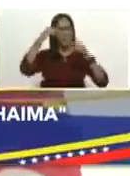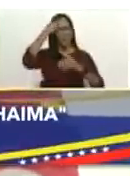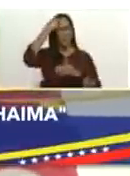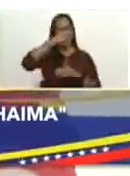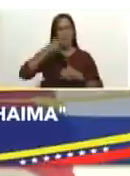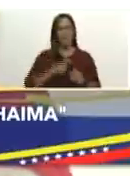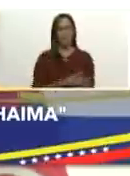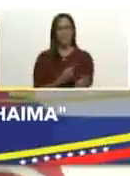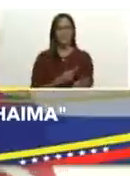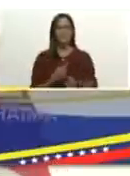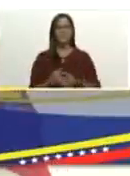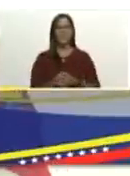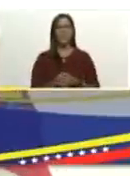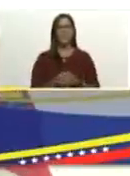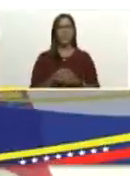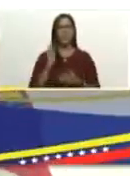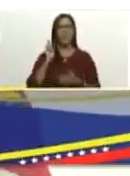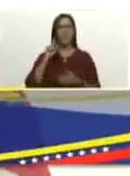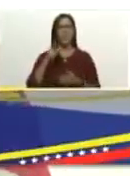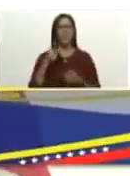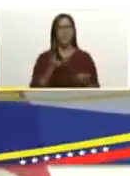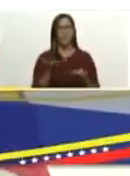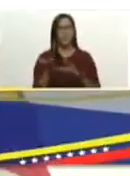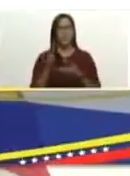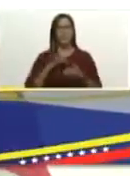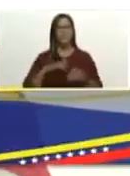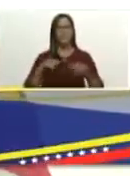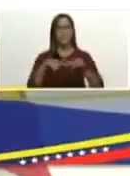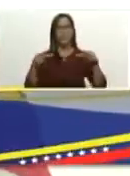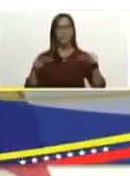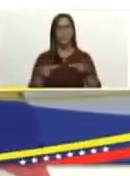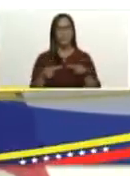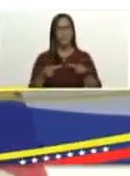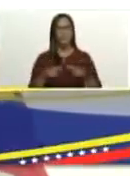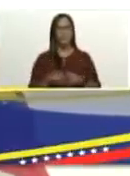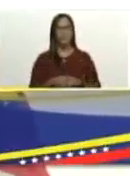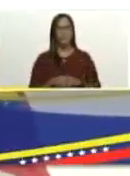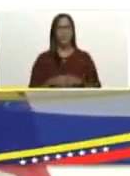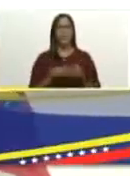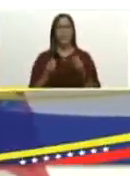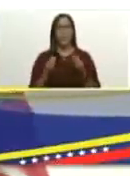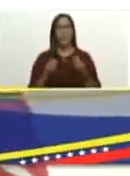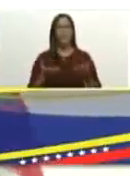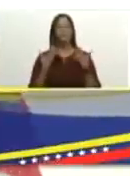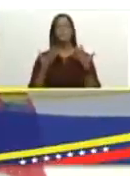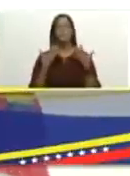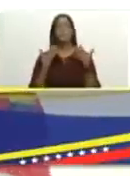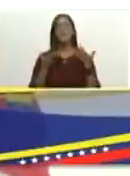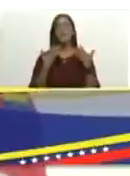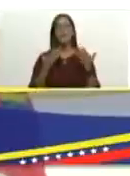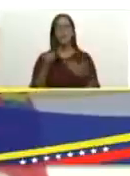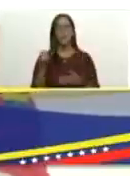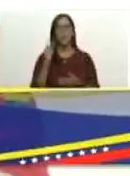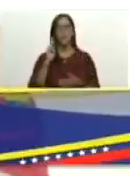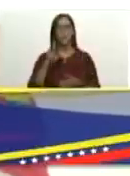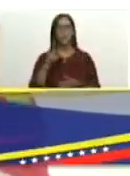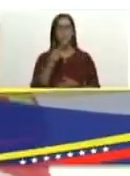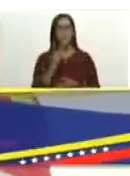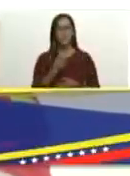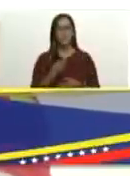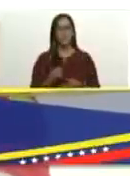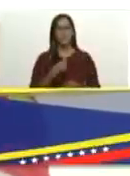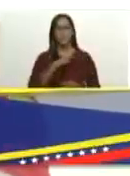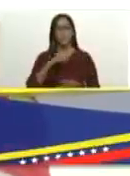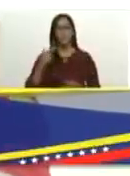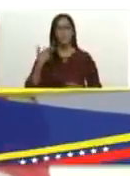aquí. Cuando usted viene, estamos en una zona con bastante calor, como usted decía. Mire, nosotros nos tenemos